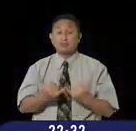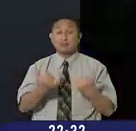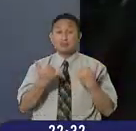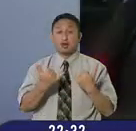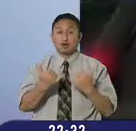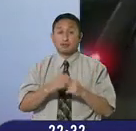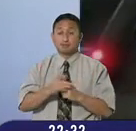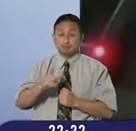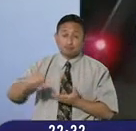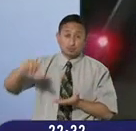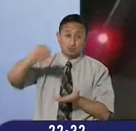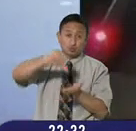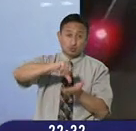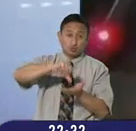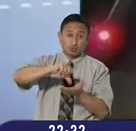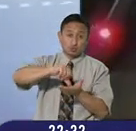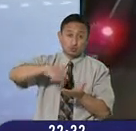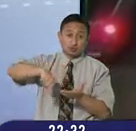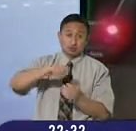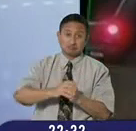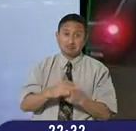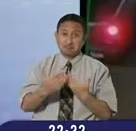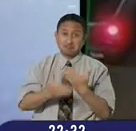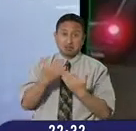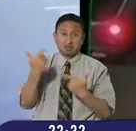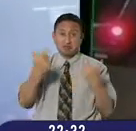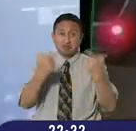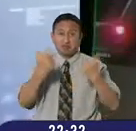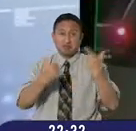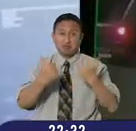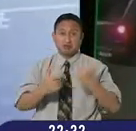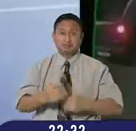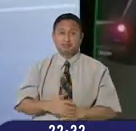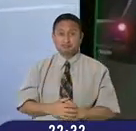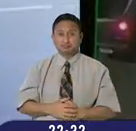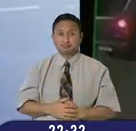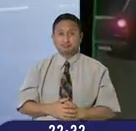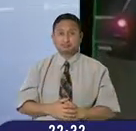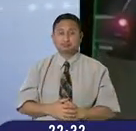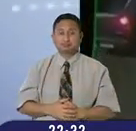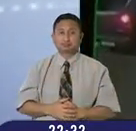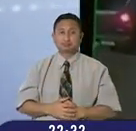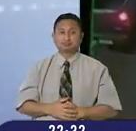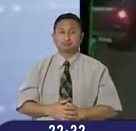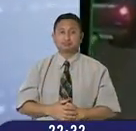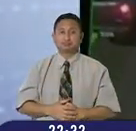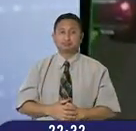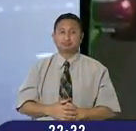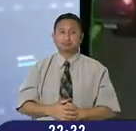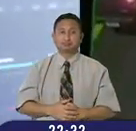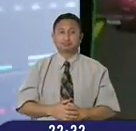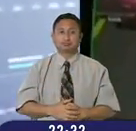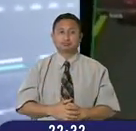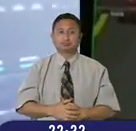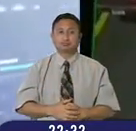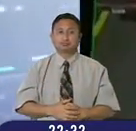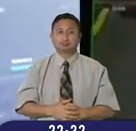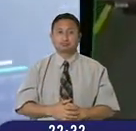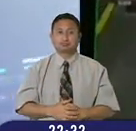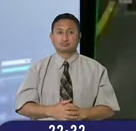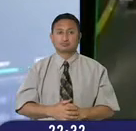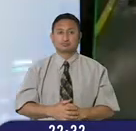una ciudad a sangre y fuego. Con cámara de Juan Bustamante, informó Jorge